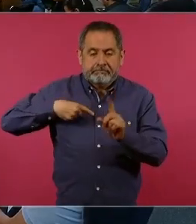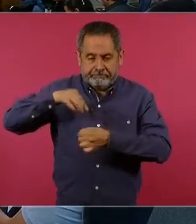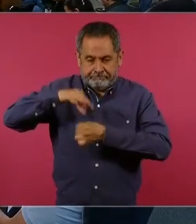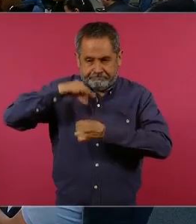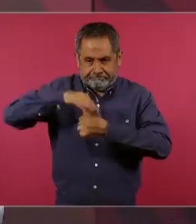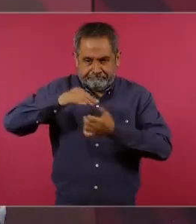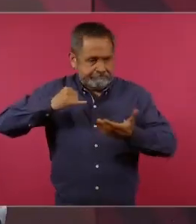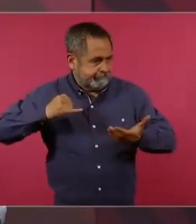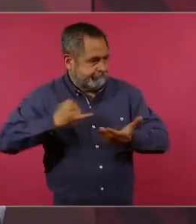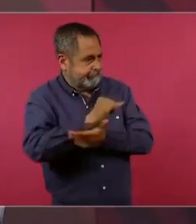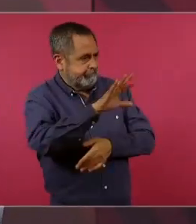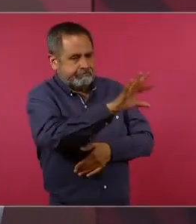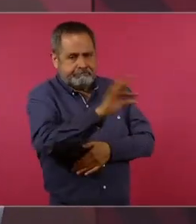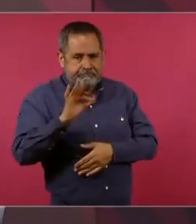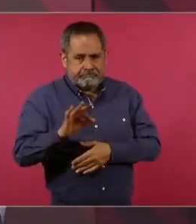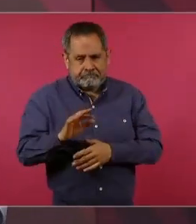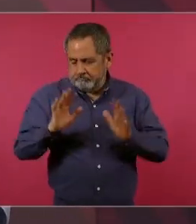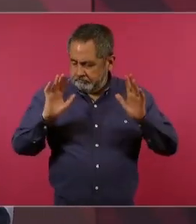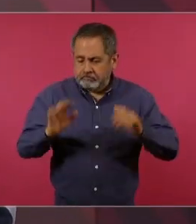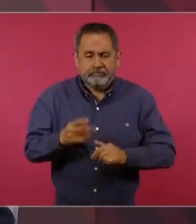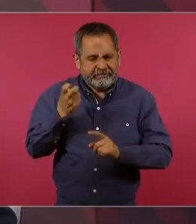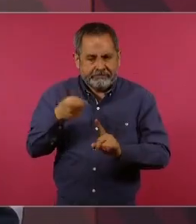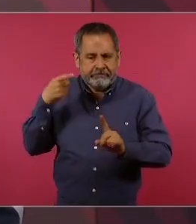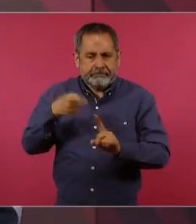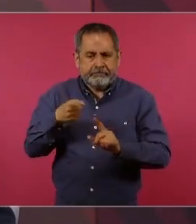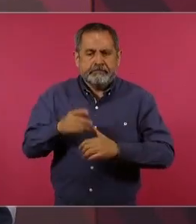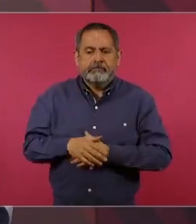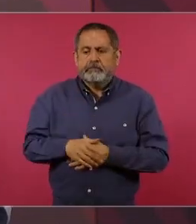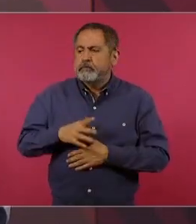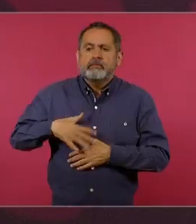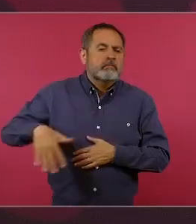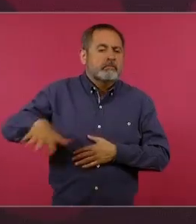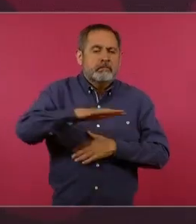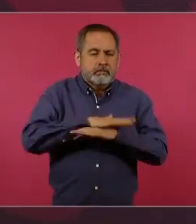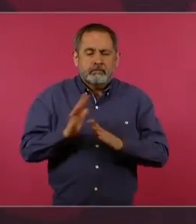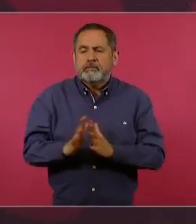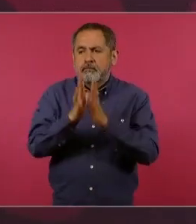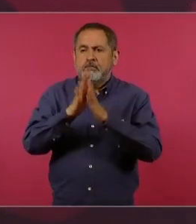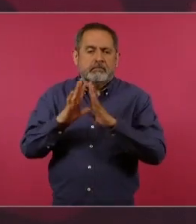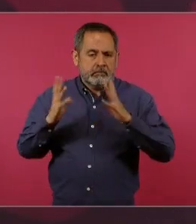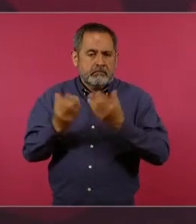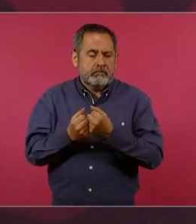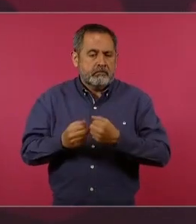tenemos que procurar es que participemos todos,